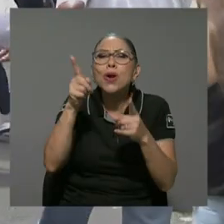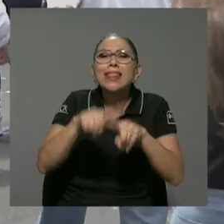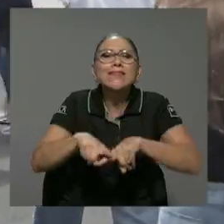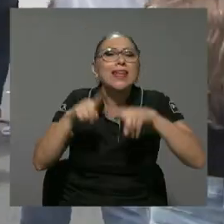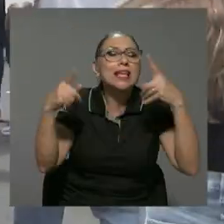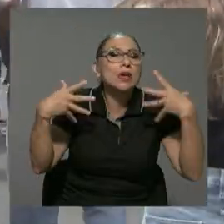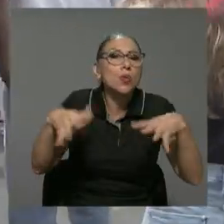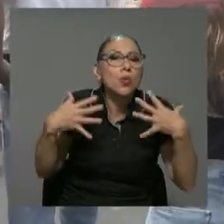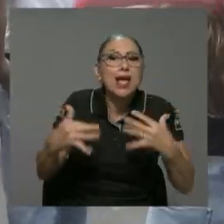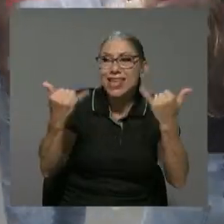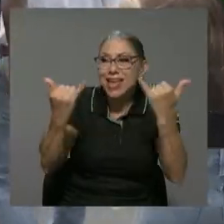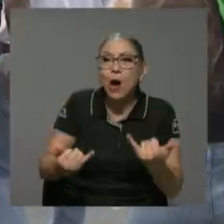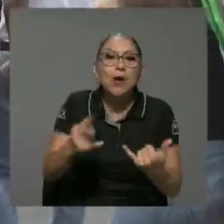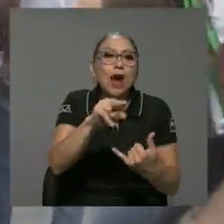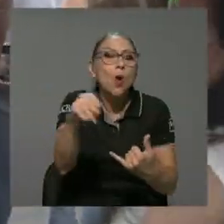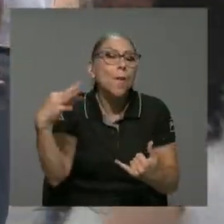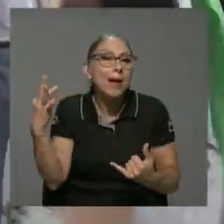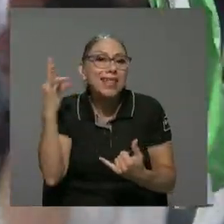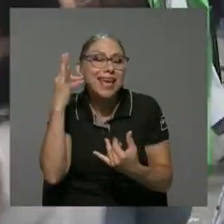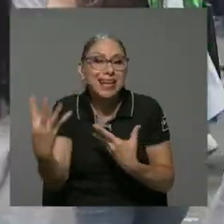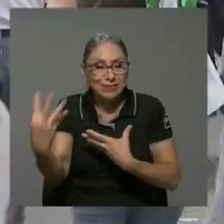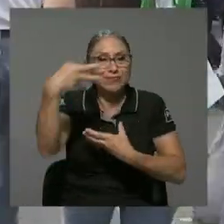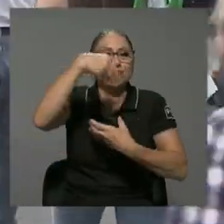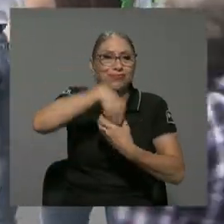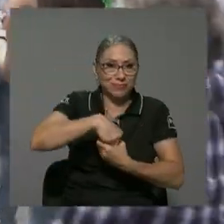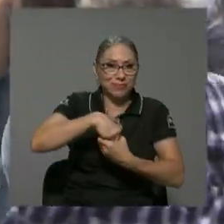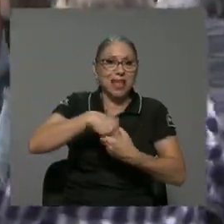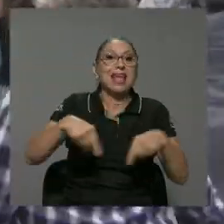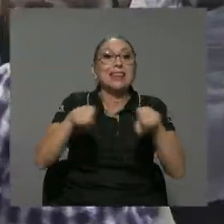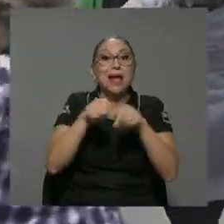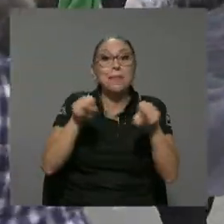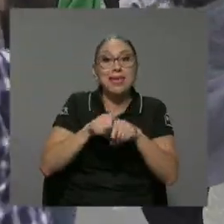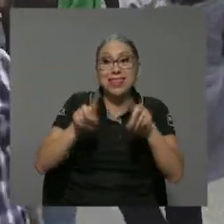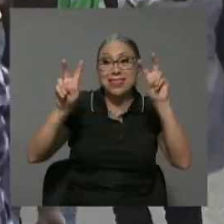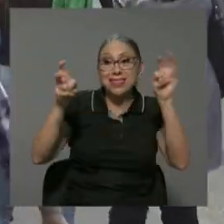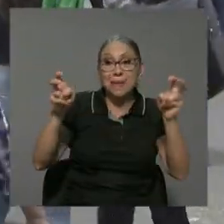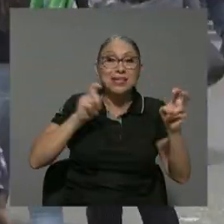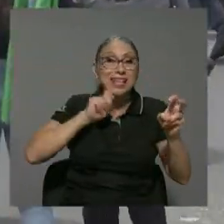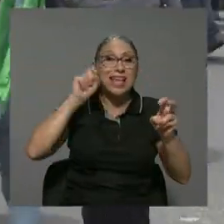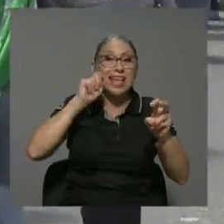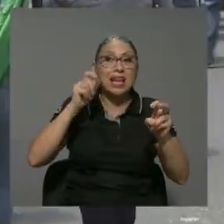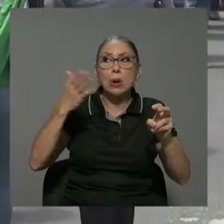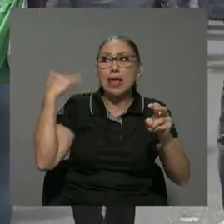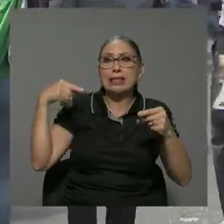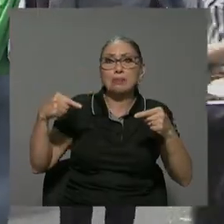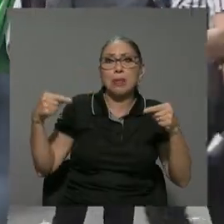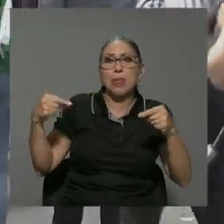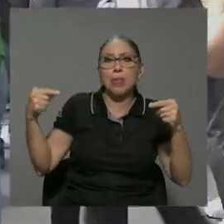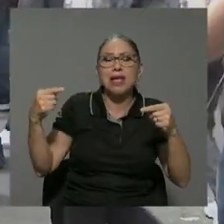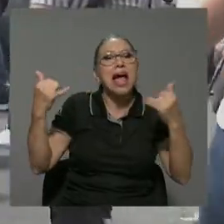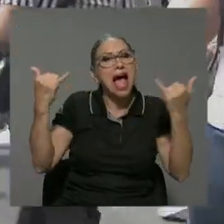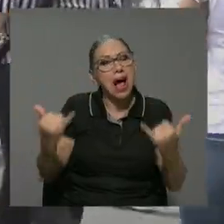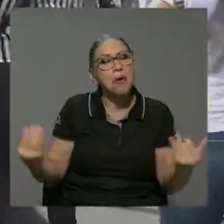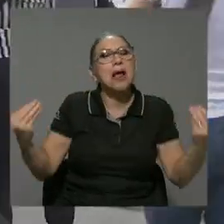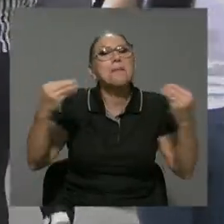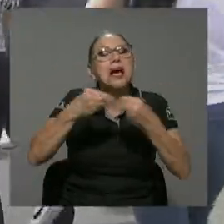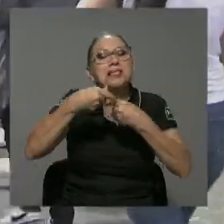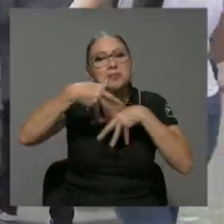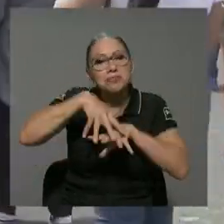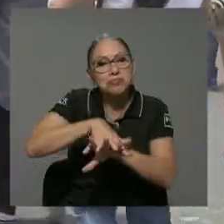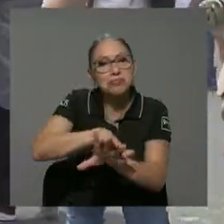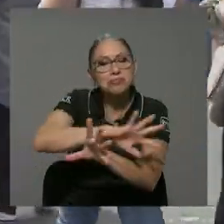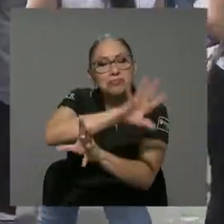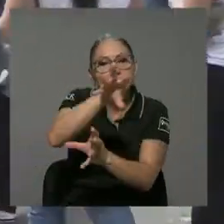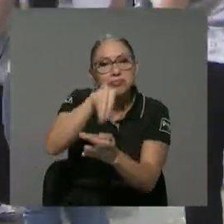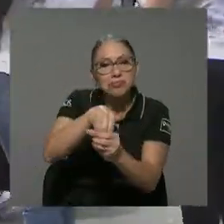disidencias también en temas de género, que ya somos más inclusivos en entrar, y que esas personas pues